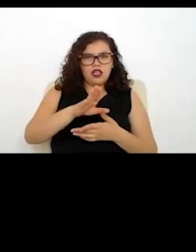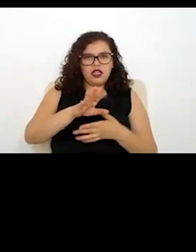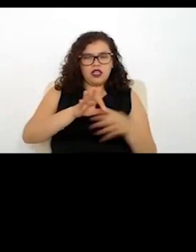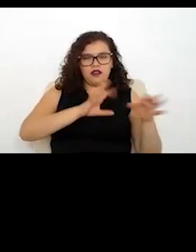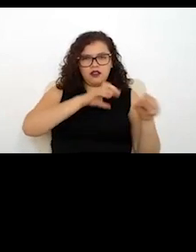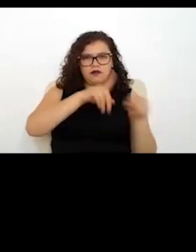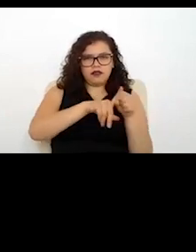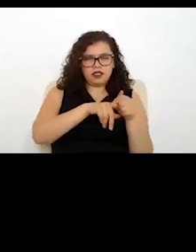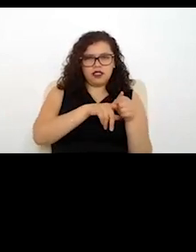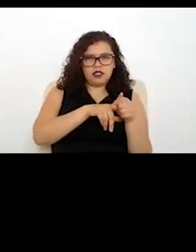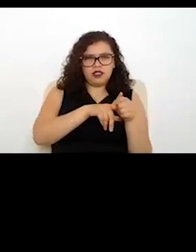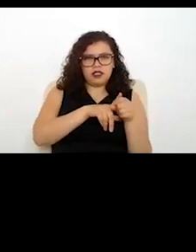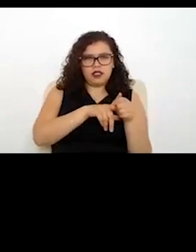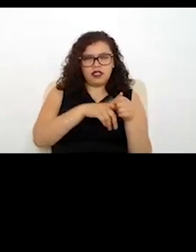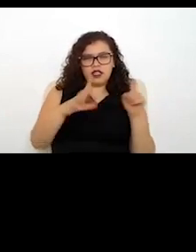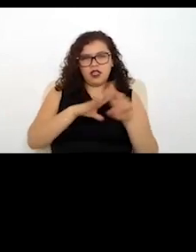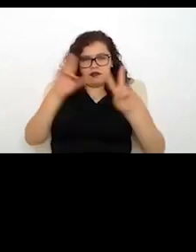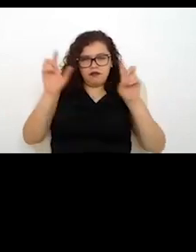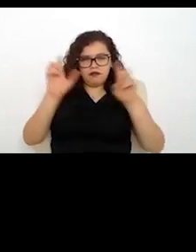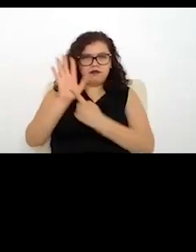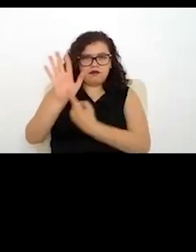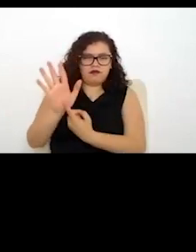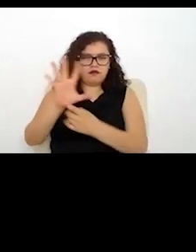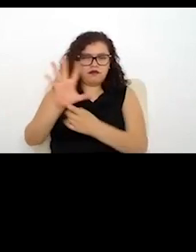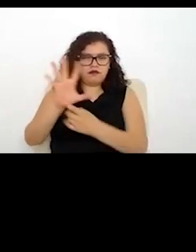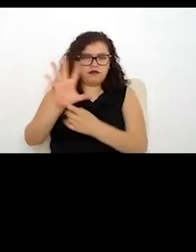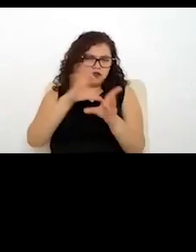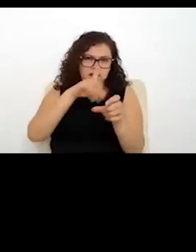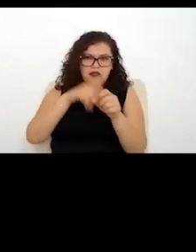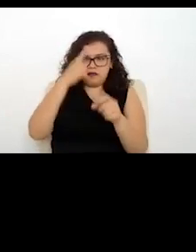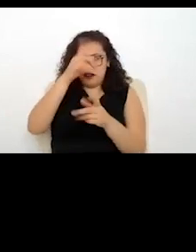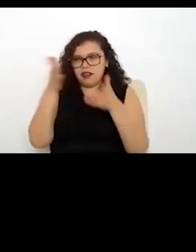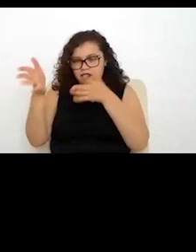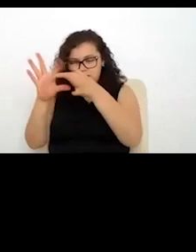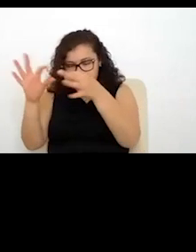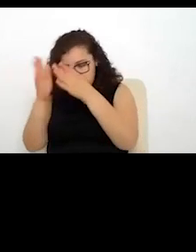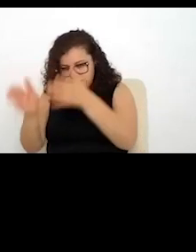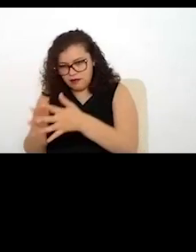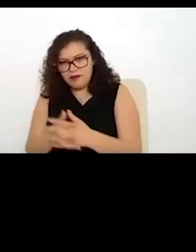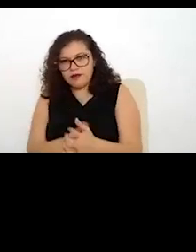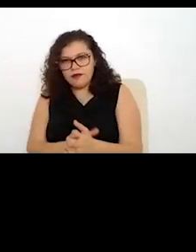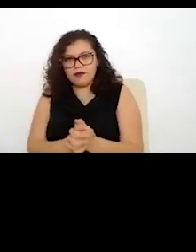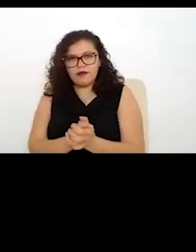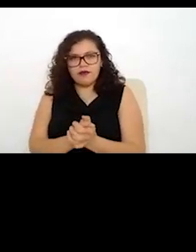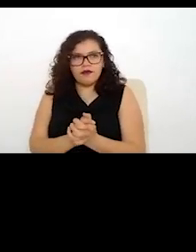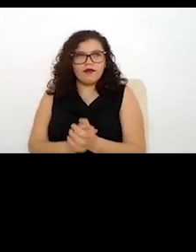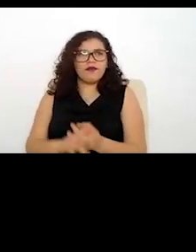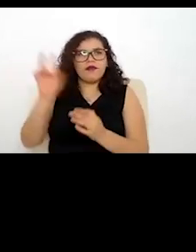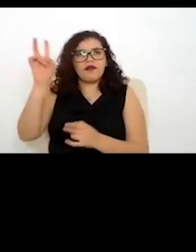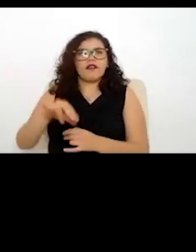también abarca una exposición completa para ello. Entonces, sí, Es muy importante que lo consideremos como un trabajo